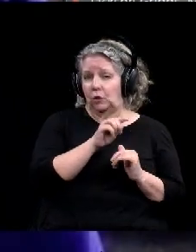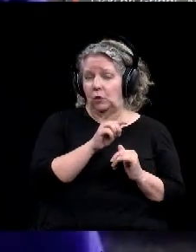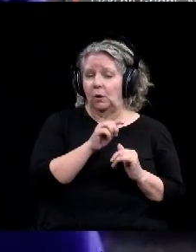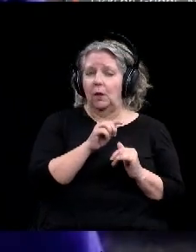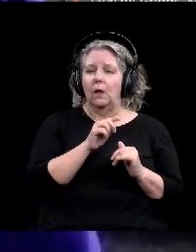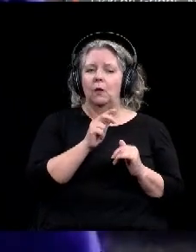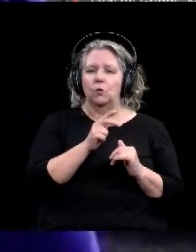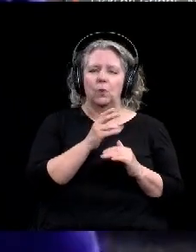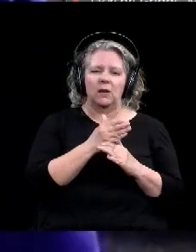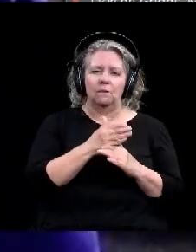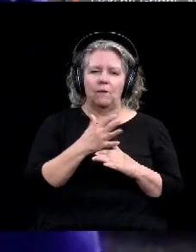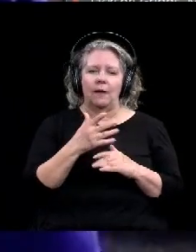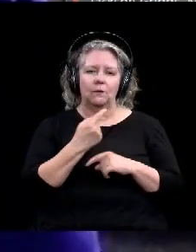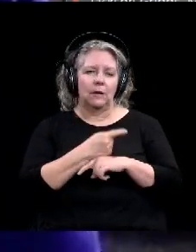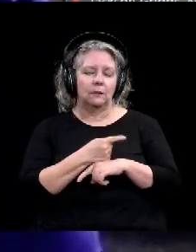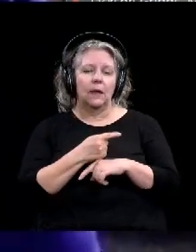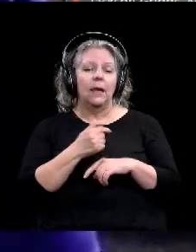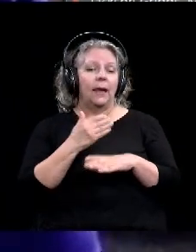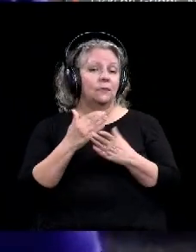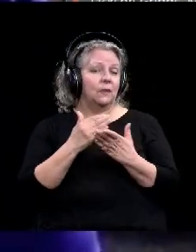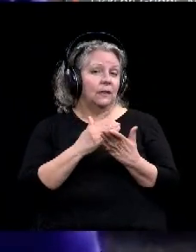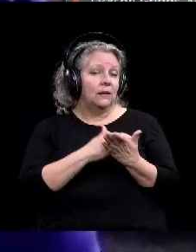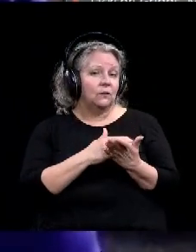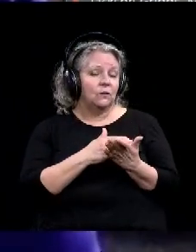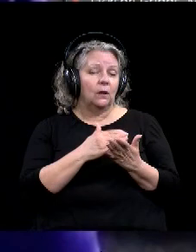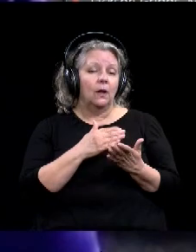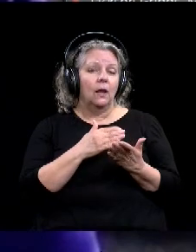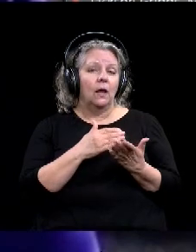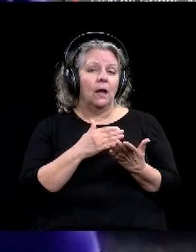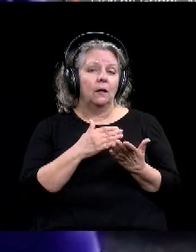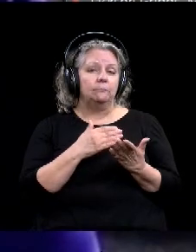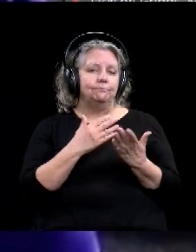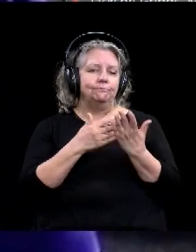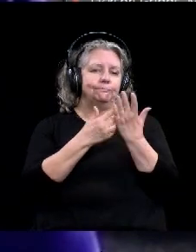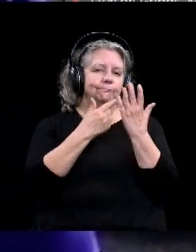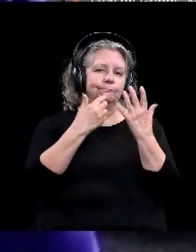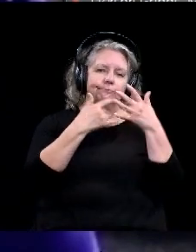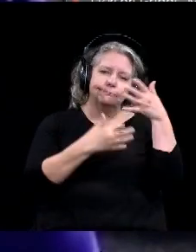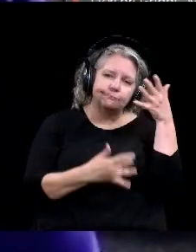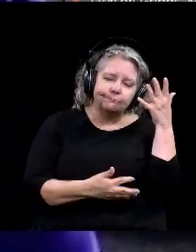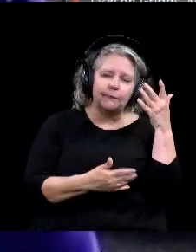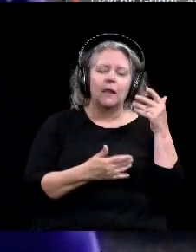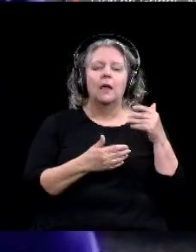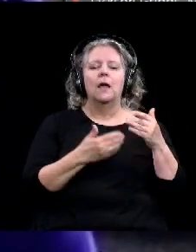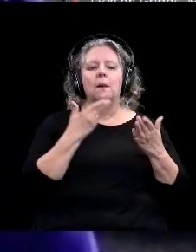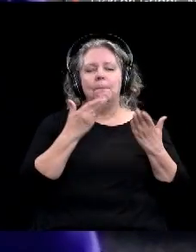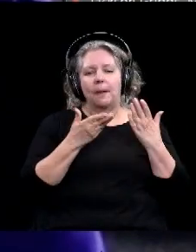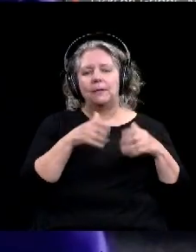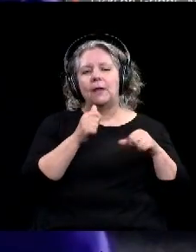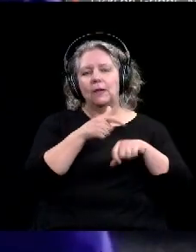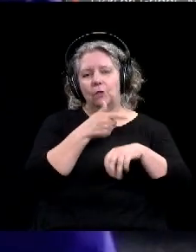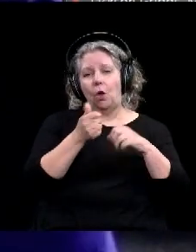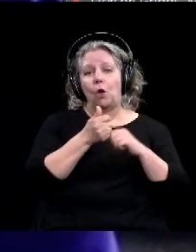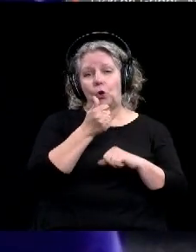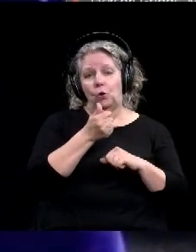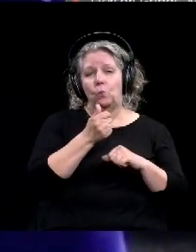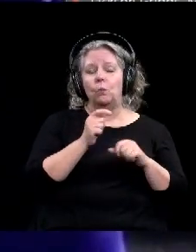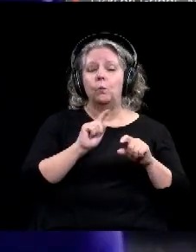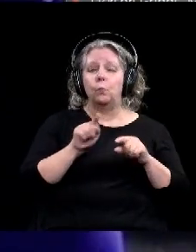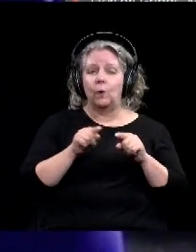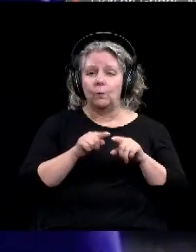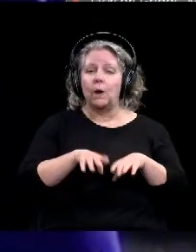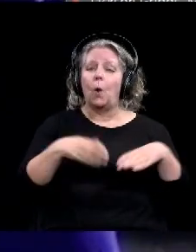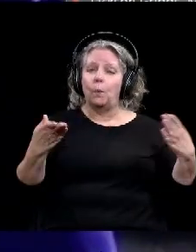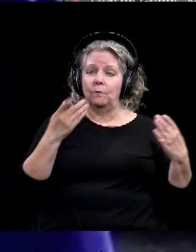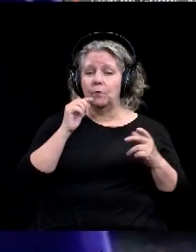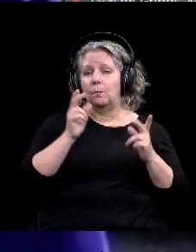nuestra lista va a mejor vaya a tomar un poco más de tiempo pero es un poco menos de cuando las vacunas